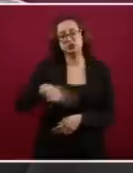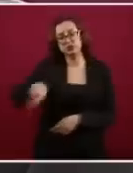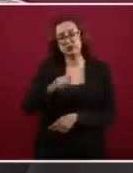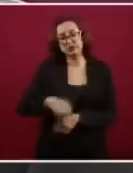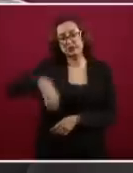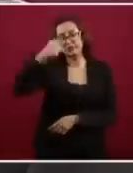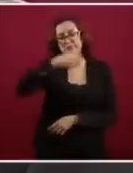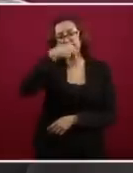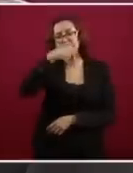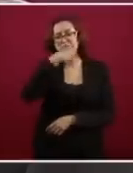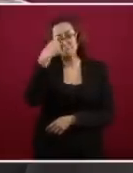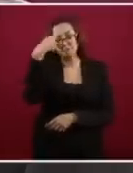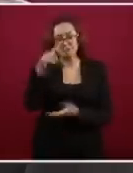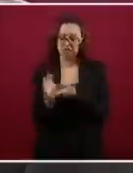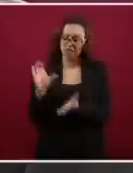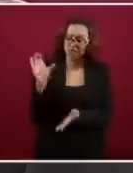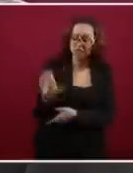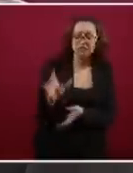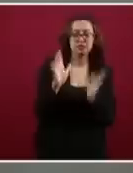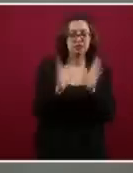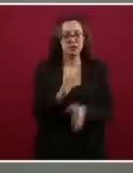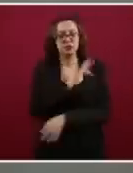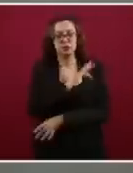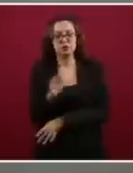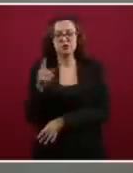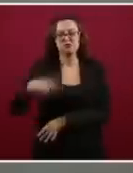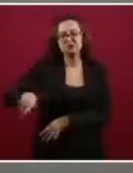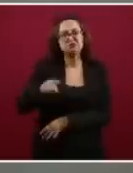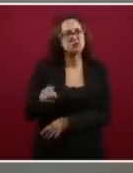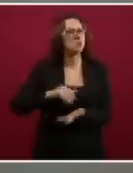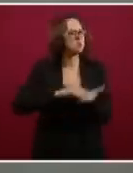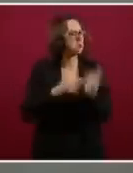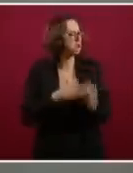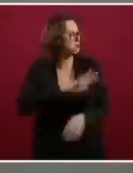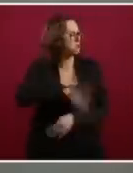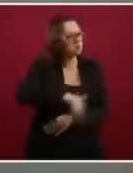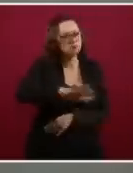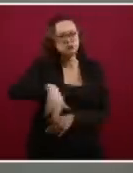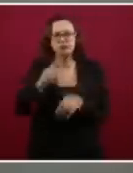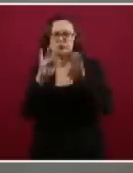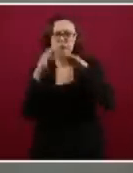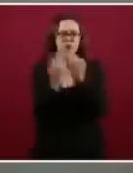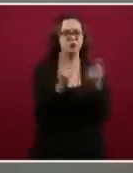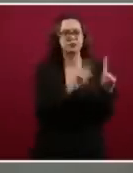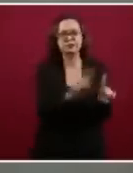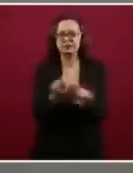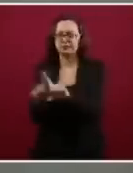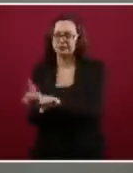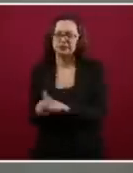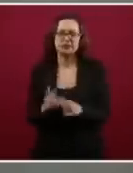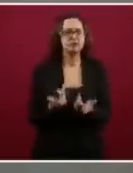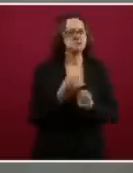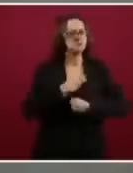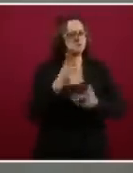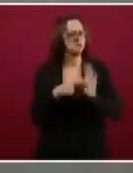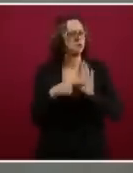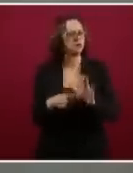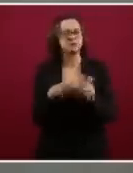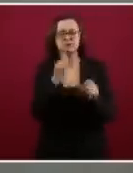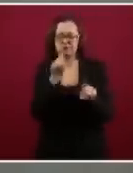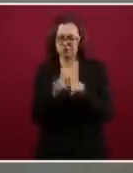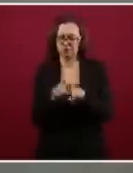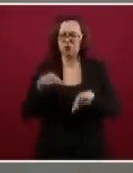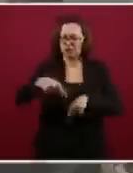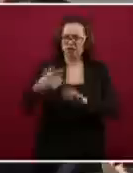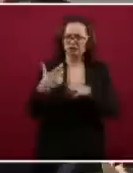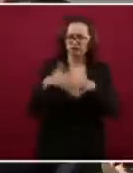y vejez, para que se los puedan entregar. Ellos han buscado diversas vías, tanto por la vía legal, se han manifestado también pacíficamente